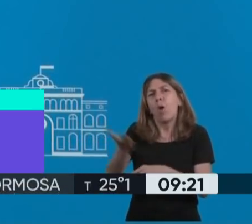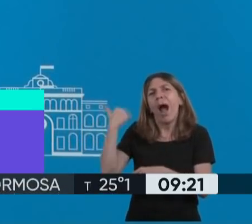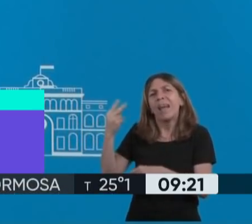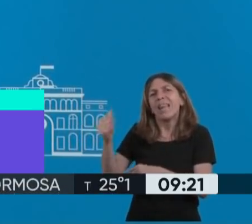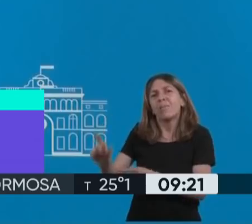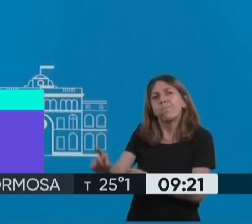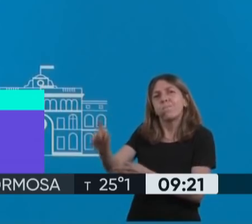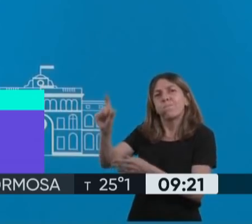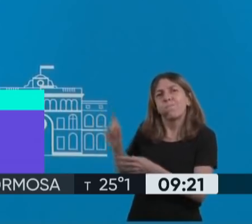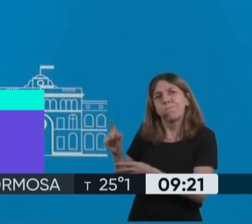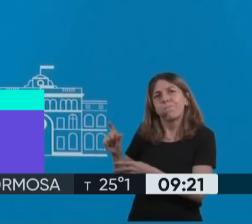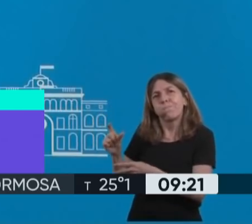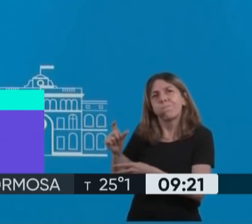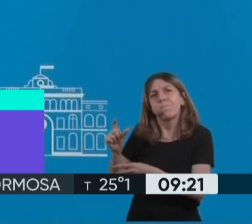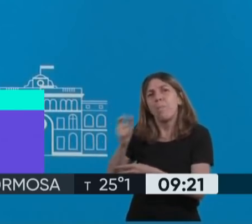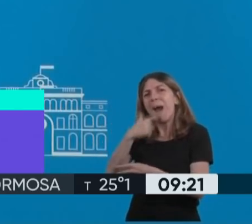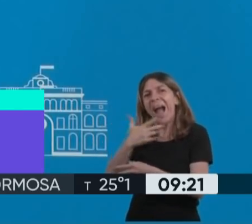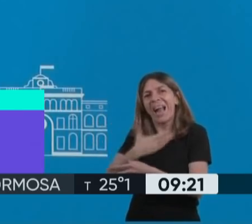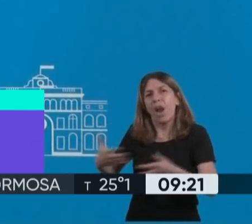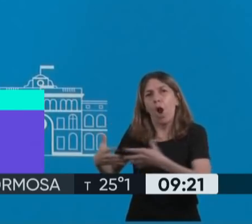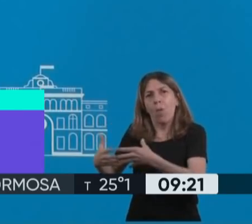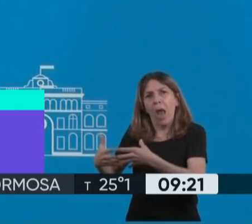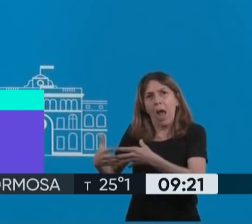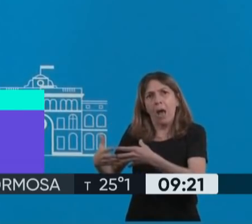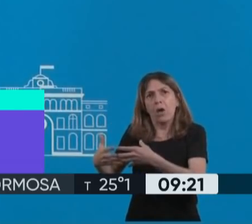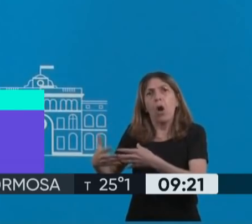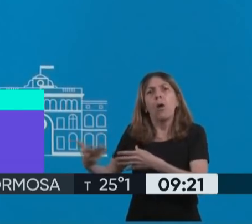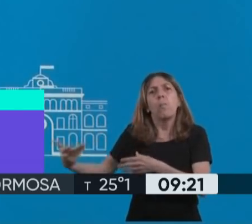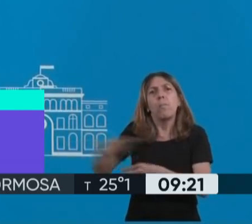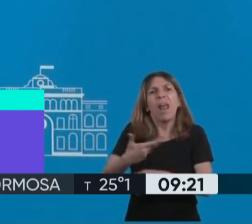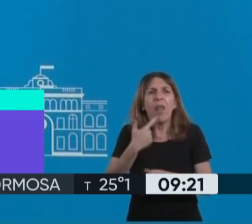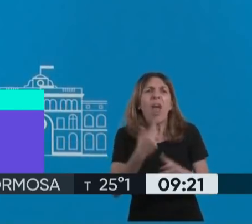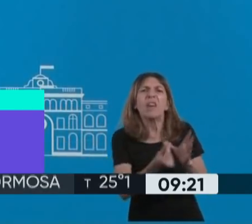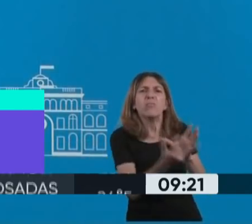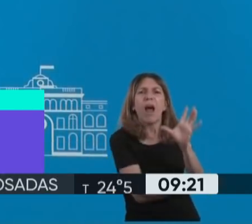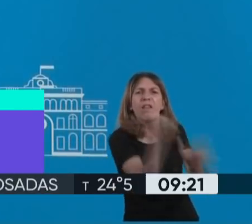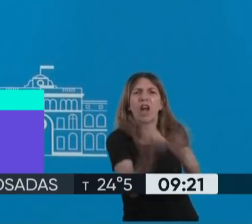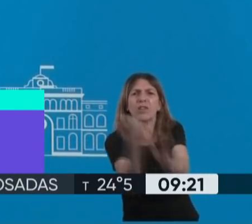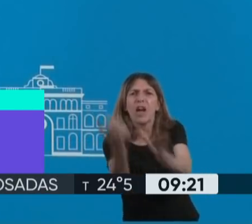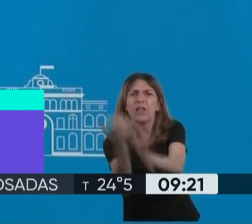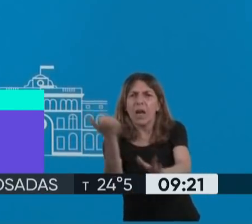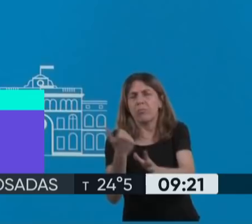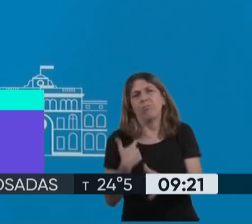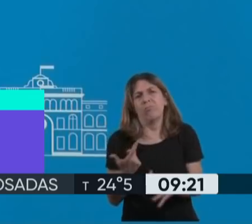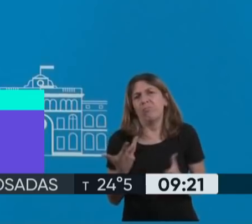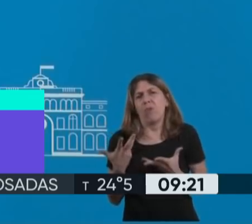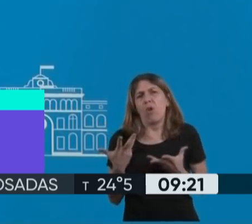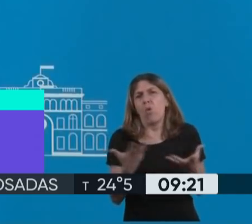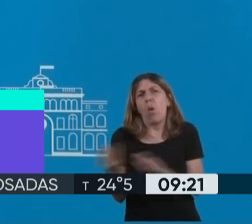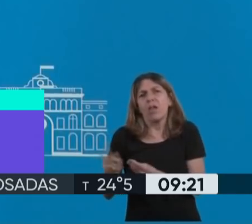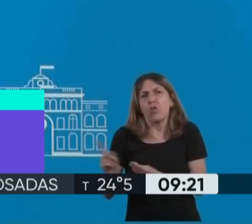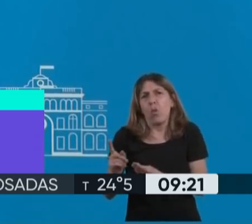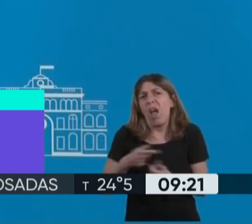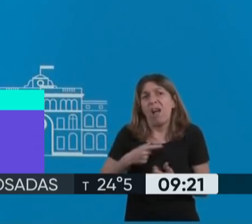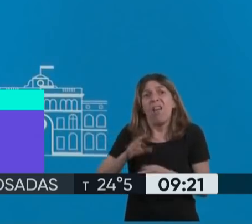el préstamo durante el gobierno de Macri, eso no sirvió ni para el crecimiento de la Argentina y a ellos tampoco les sirvió para que se les pagara la deuda.